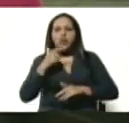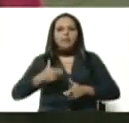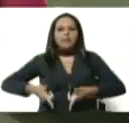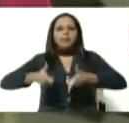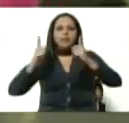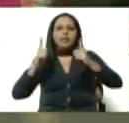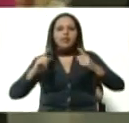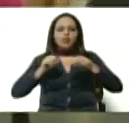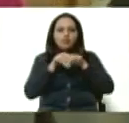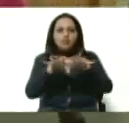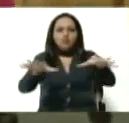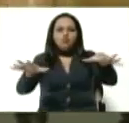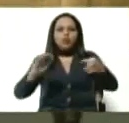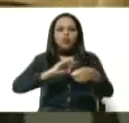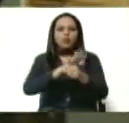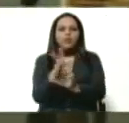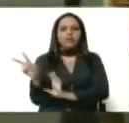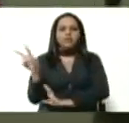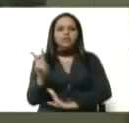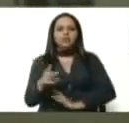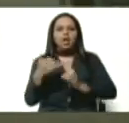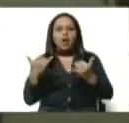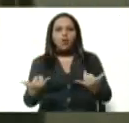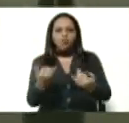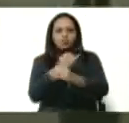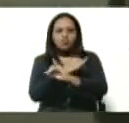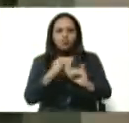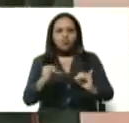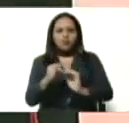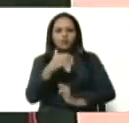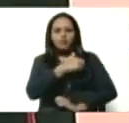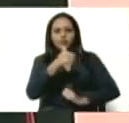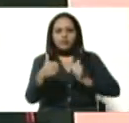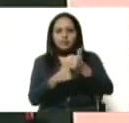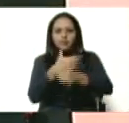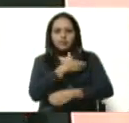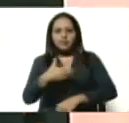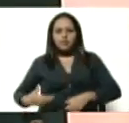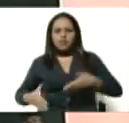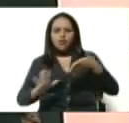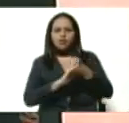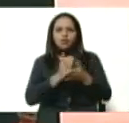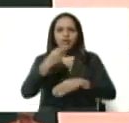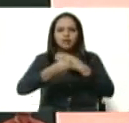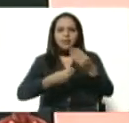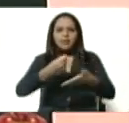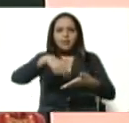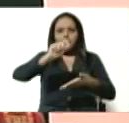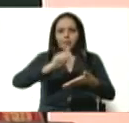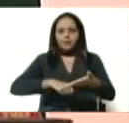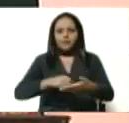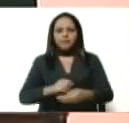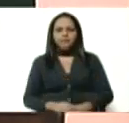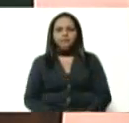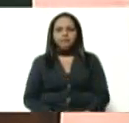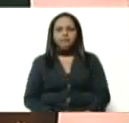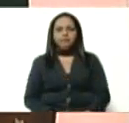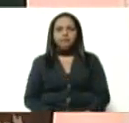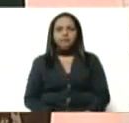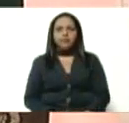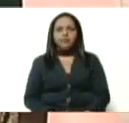enfermedad en la nación. Acaba de culminar ya la vicepresidenta con lo que ha sido la realización. Hola. Ciudadano Ricardo